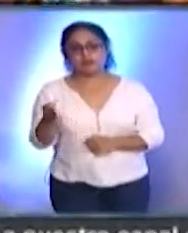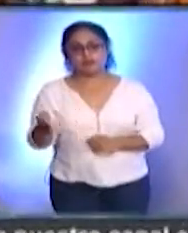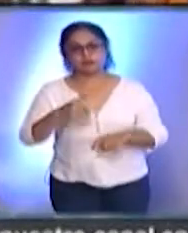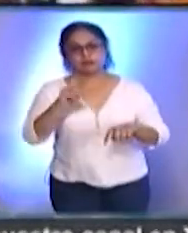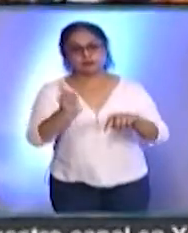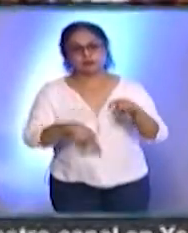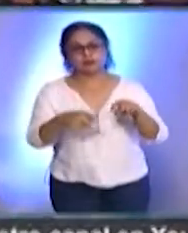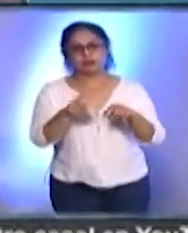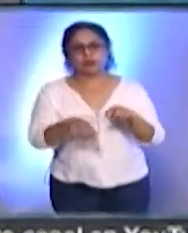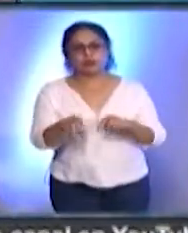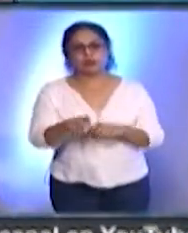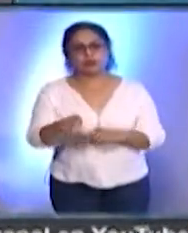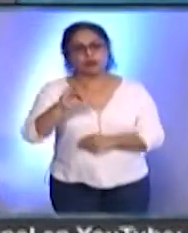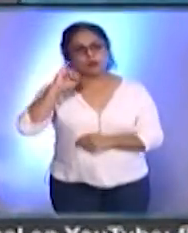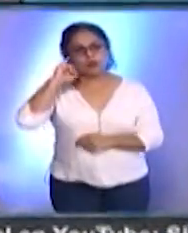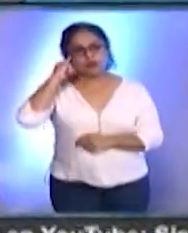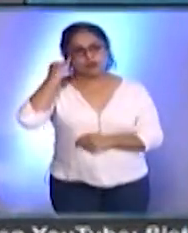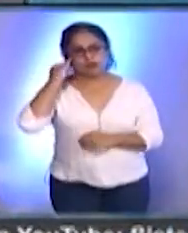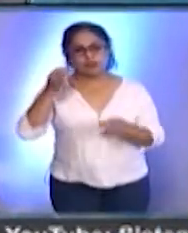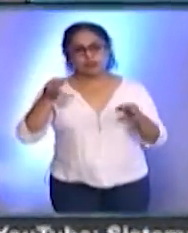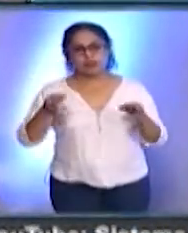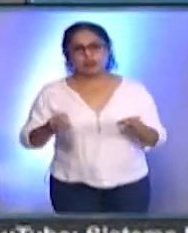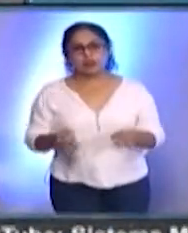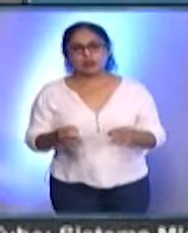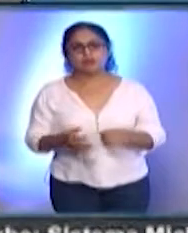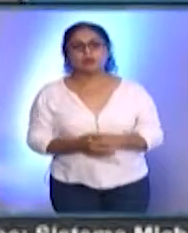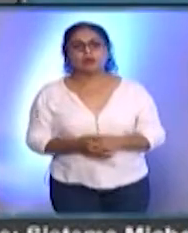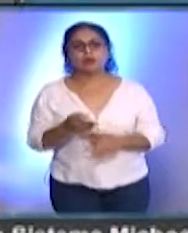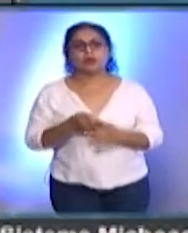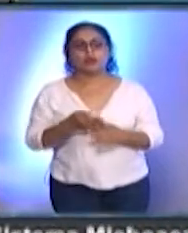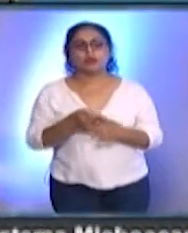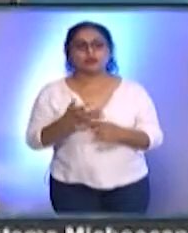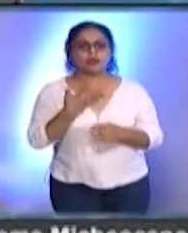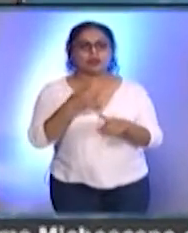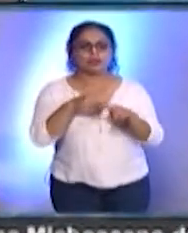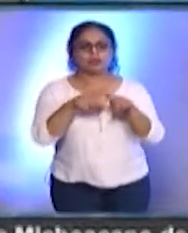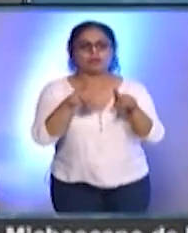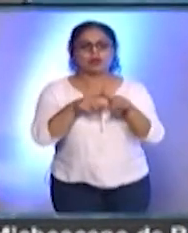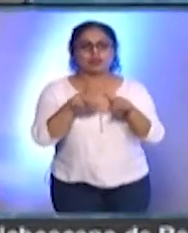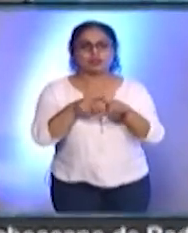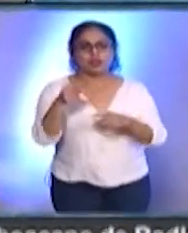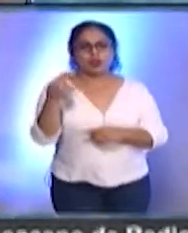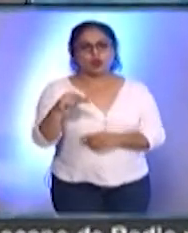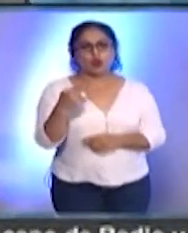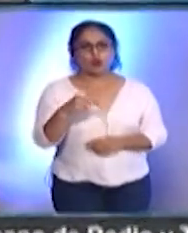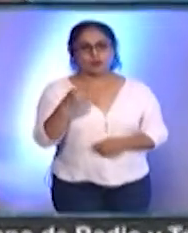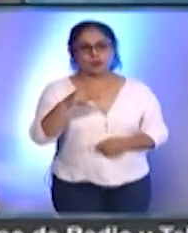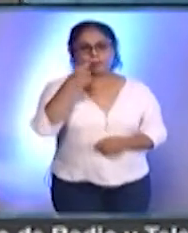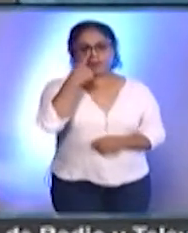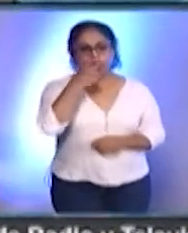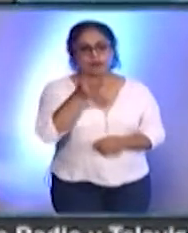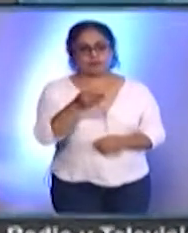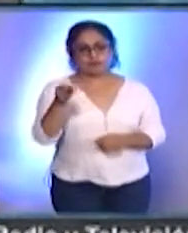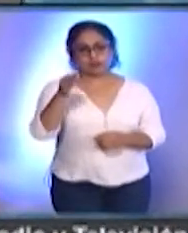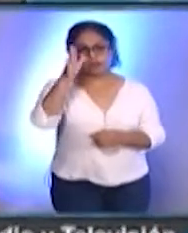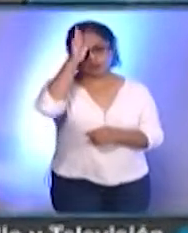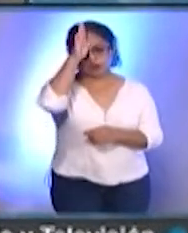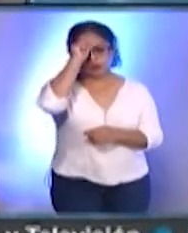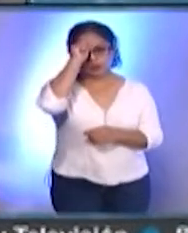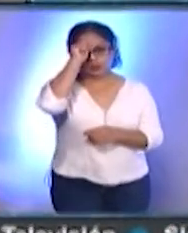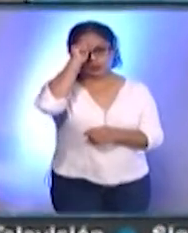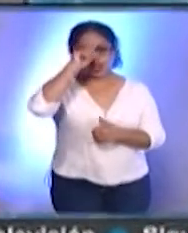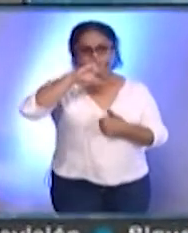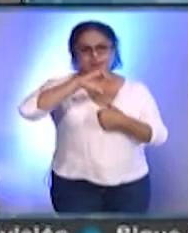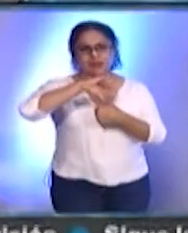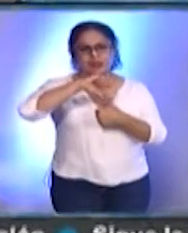pueblos originarios. Hoy se tienen varios nombres para conmemorar esta fecha, sobre todo en América, en el sentido de